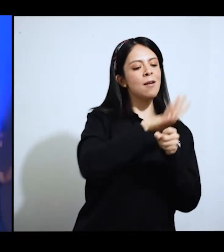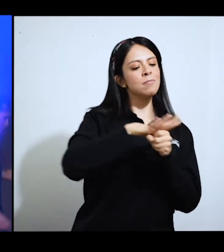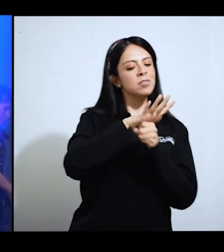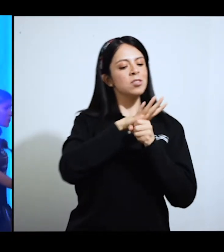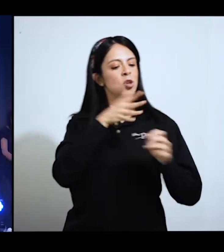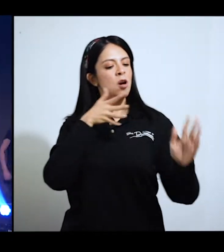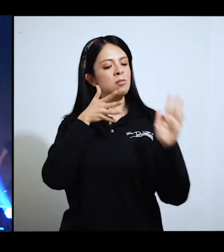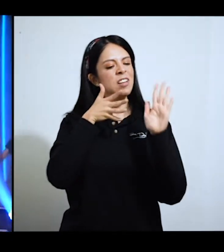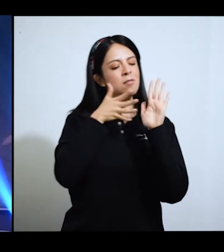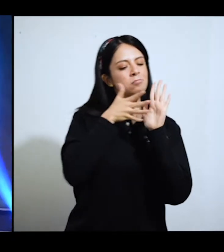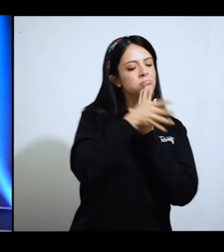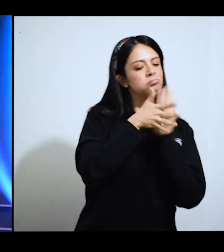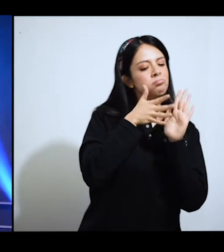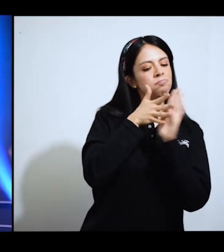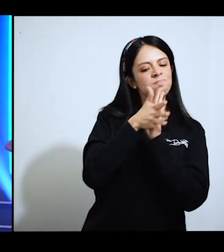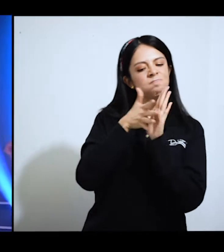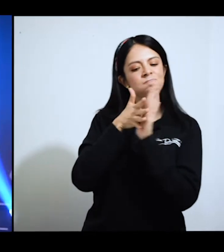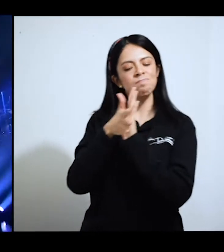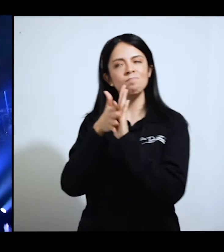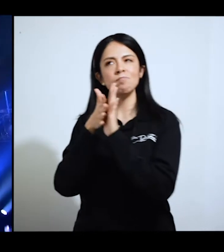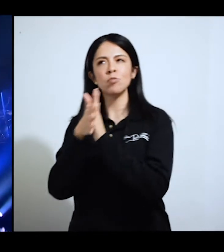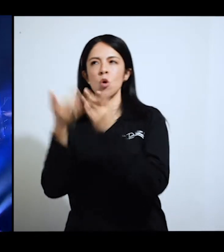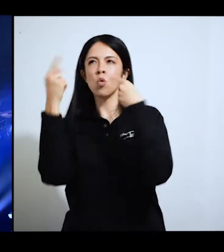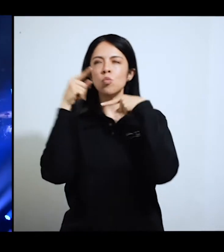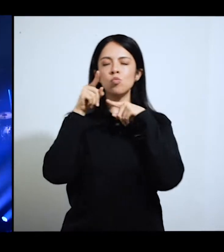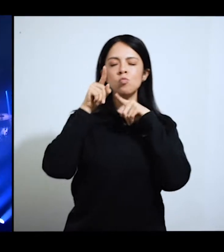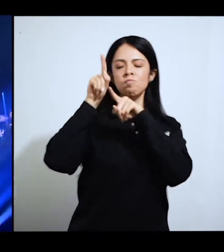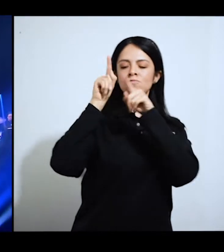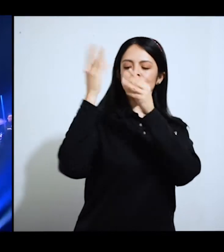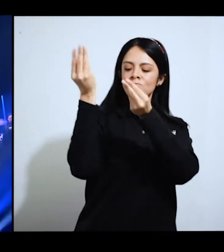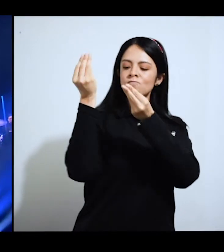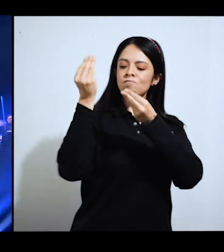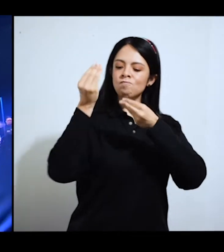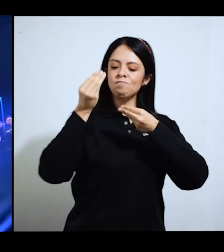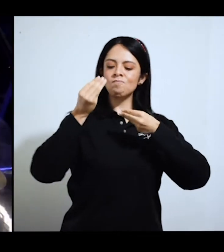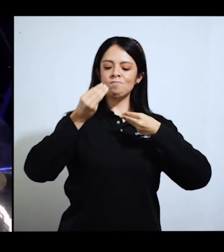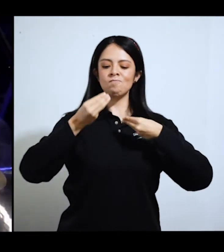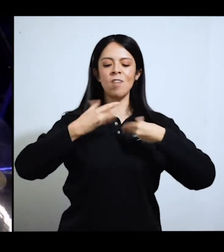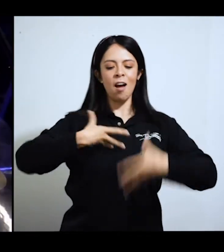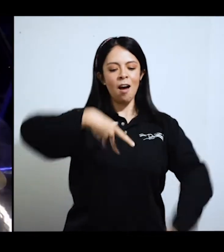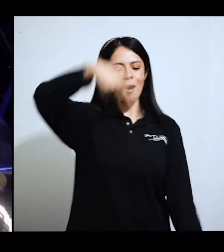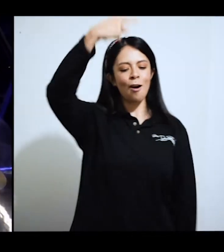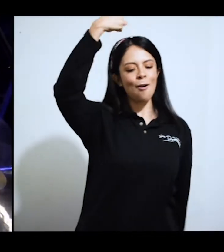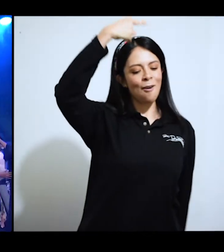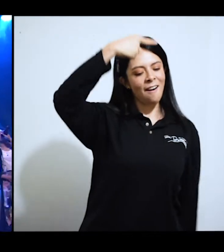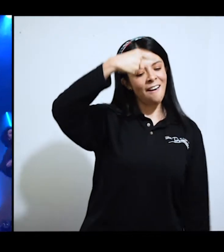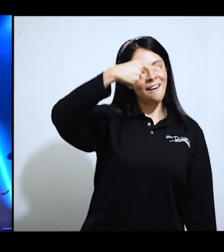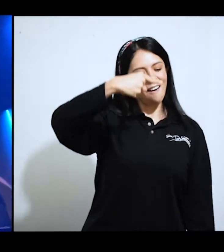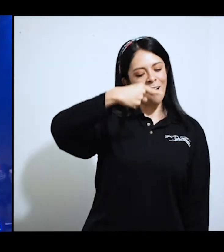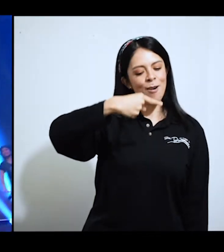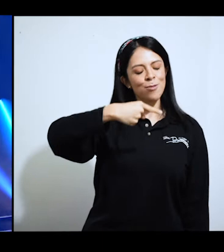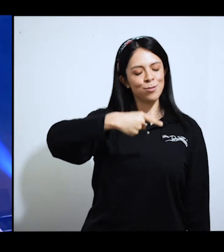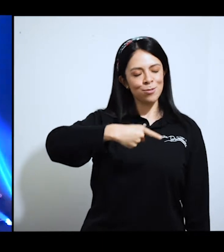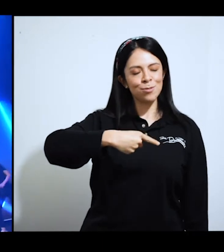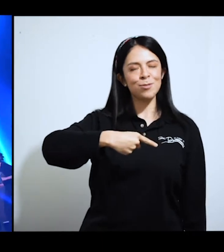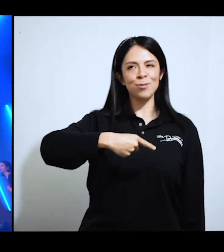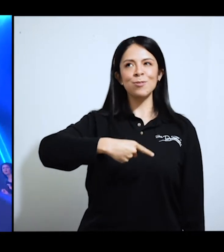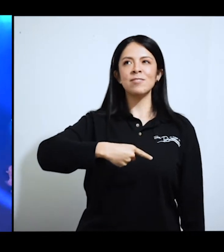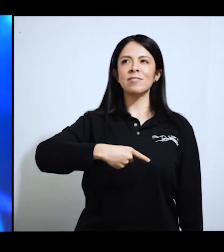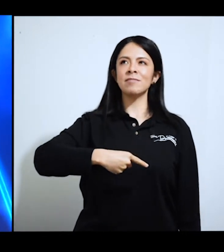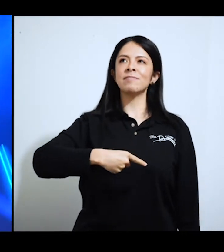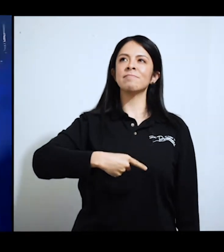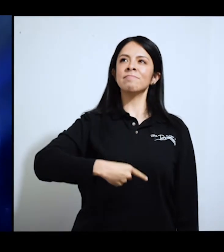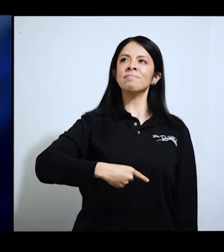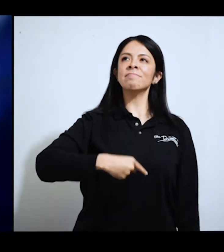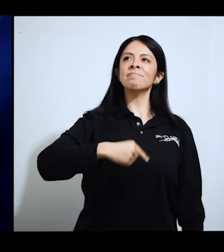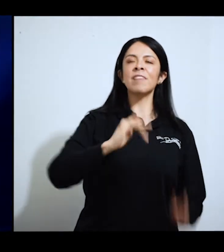posición asumo, a mi situación le hablo. Tú me has dado